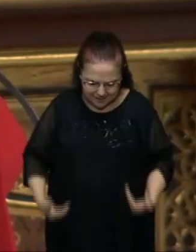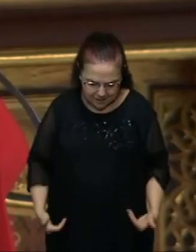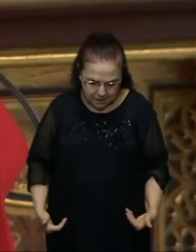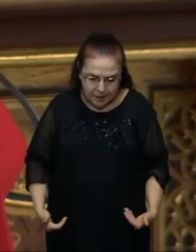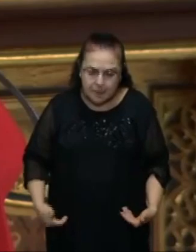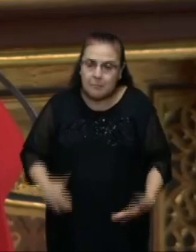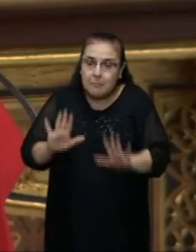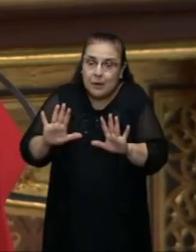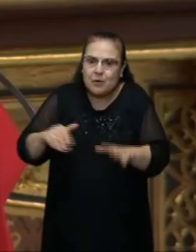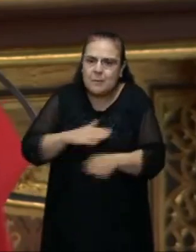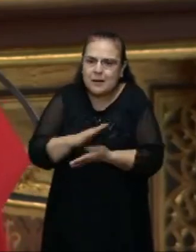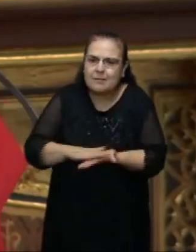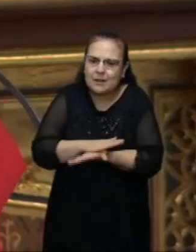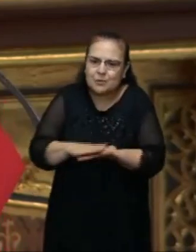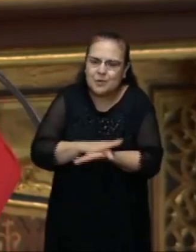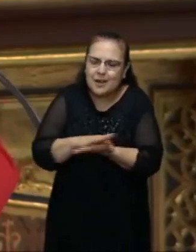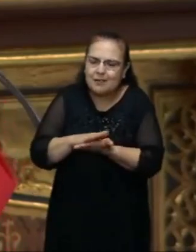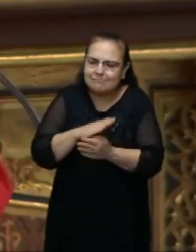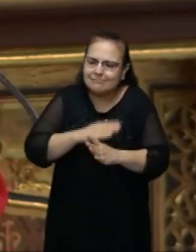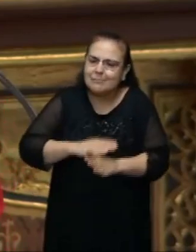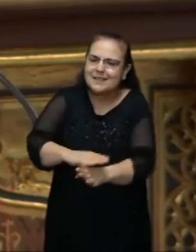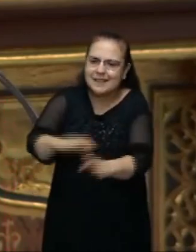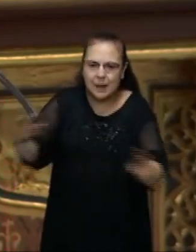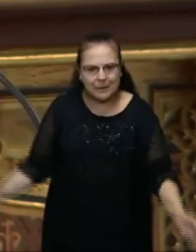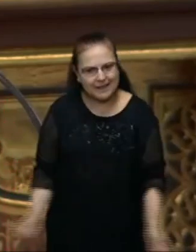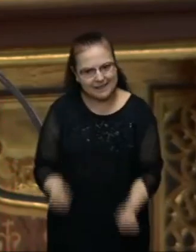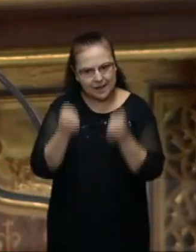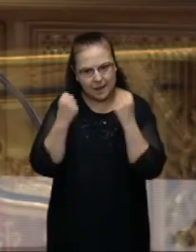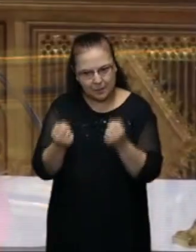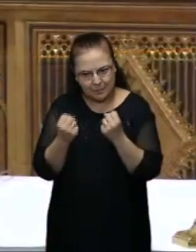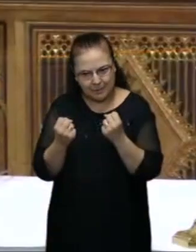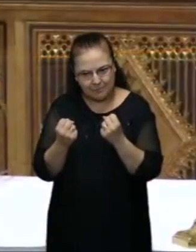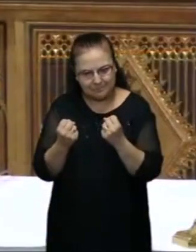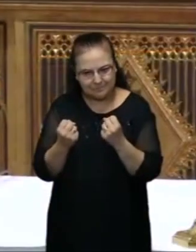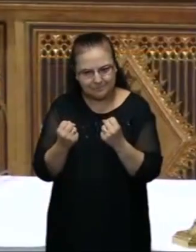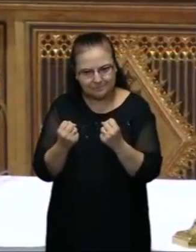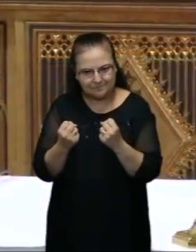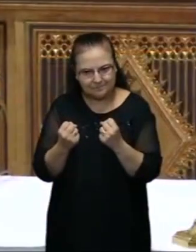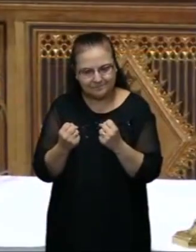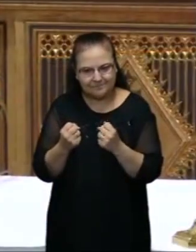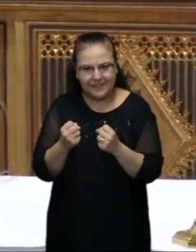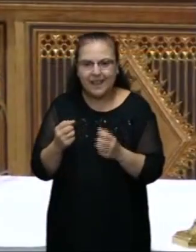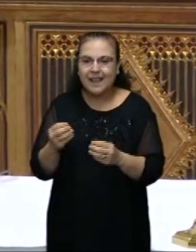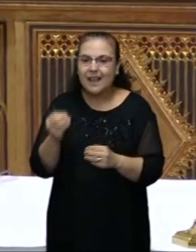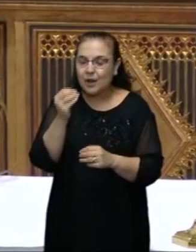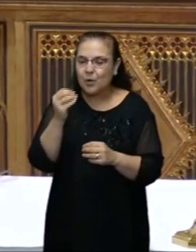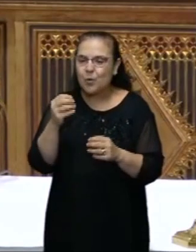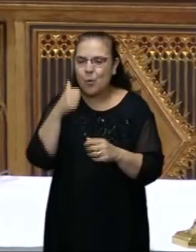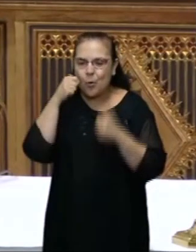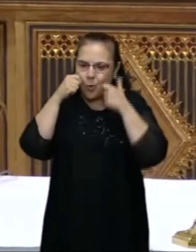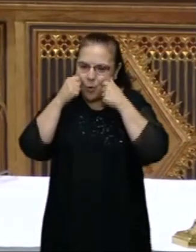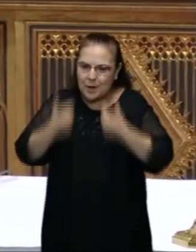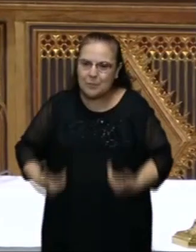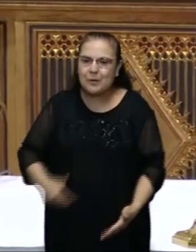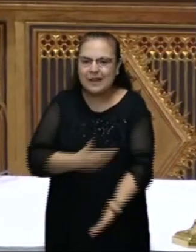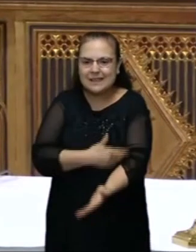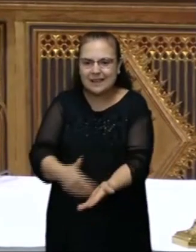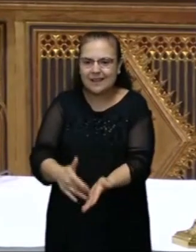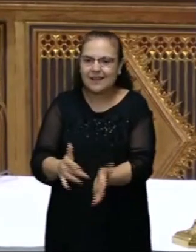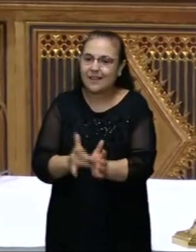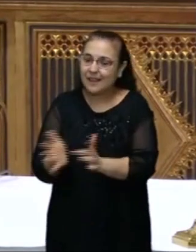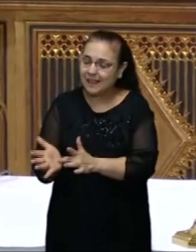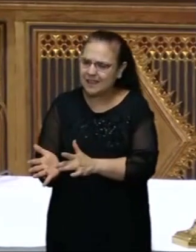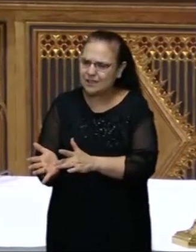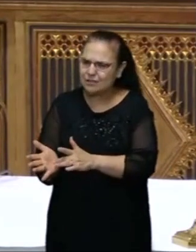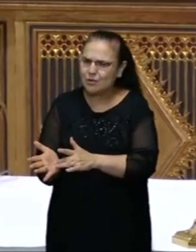mi casa, pero una palabra tuya bastará para sanarme. El cuerpo y la sangre de Cristo